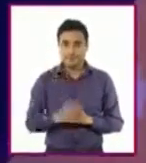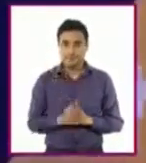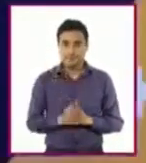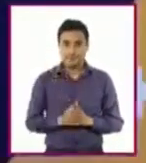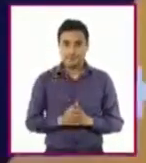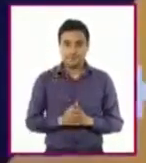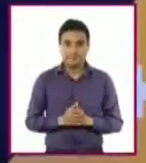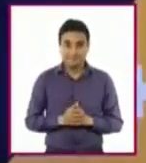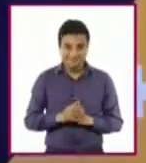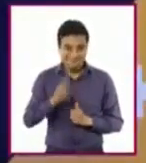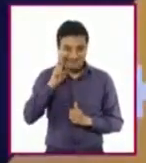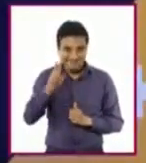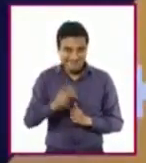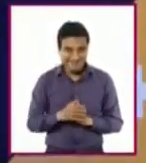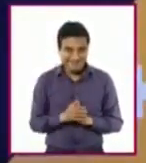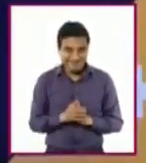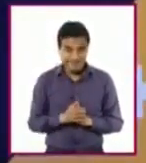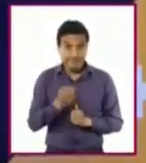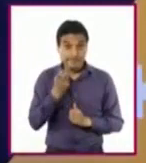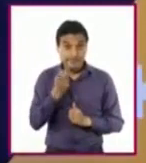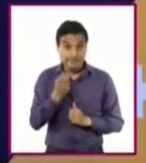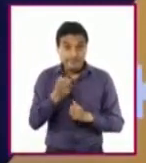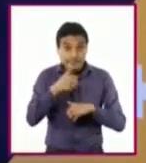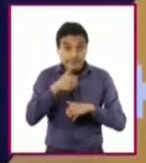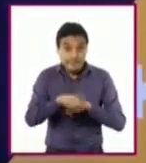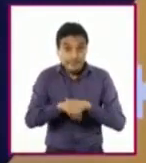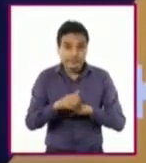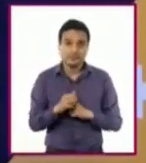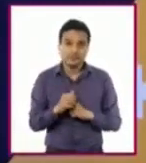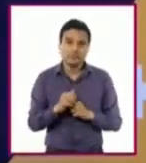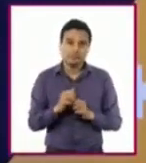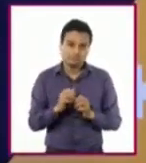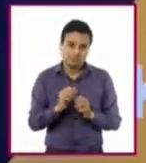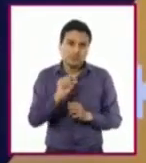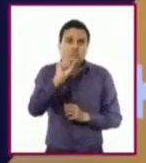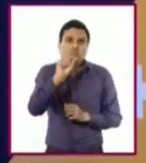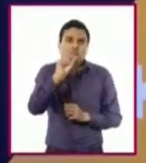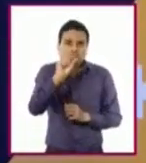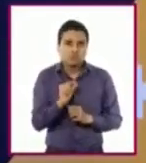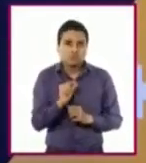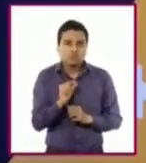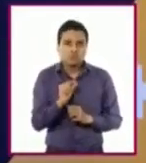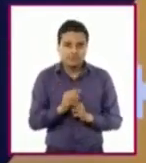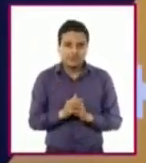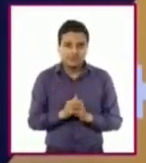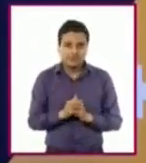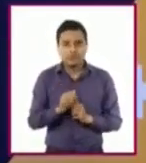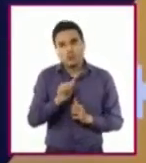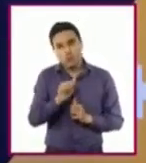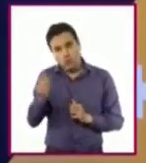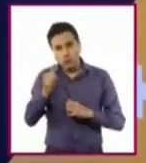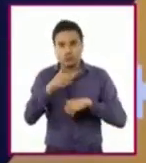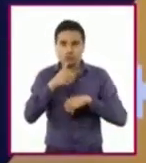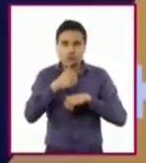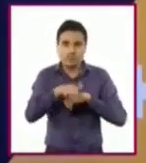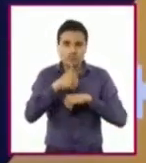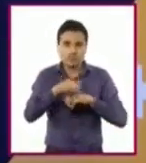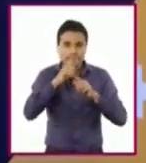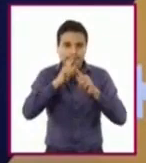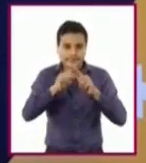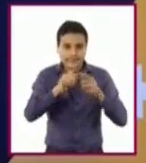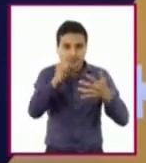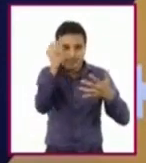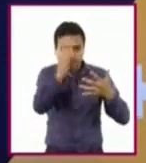podemos observar que este valor es un número relativamente pequeño en comparación con los valores del conjunto de datos